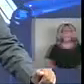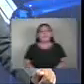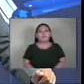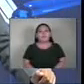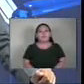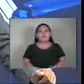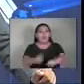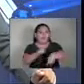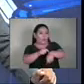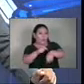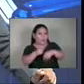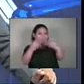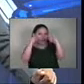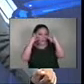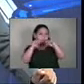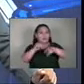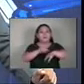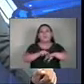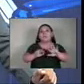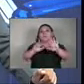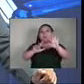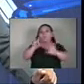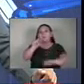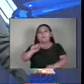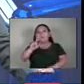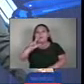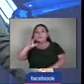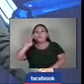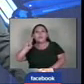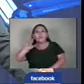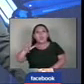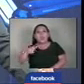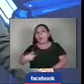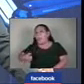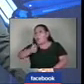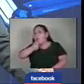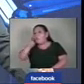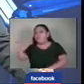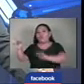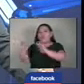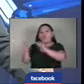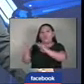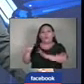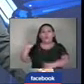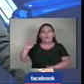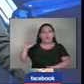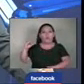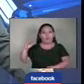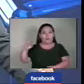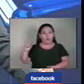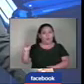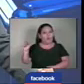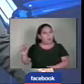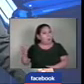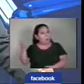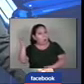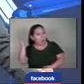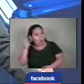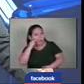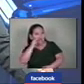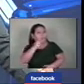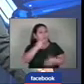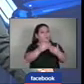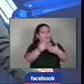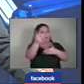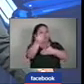Ya está, ahora de la noche son las 8 con 13 minutos y nos enlazamos con la periodista Rocío Cruz, quien nos tiene detalles de una exposición de artes